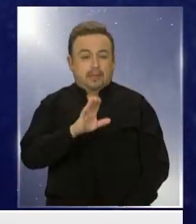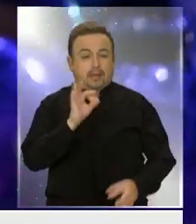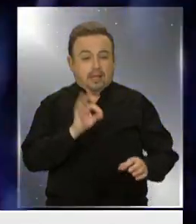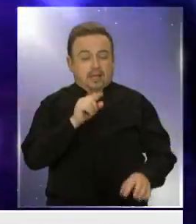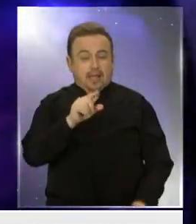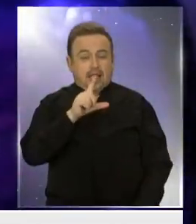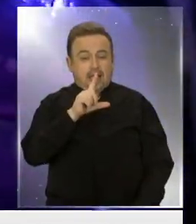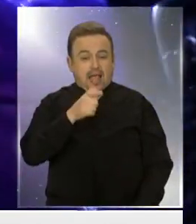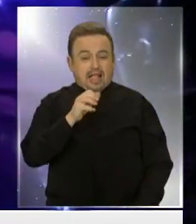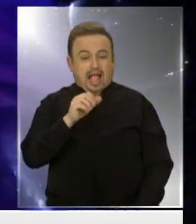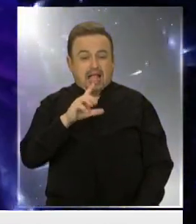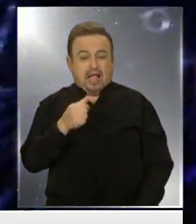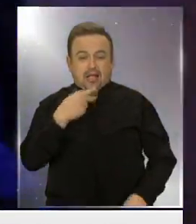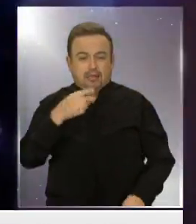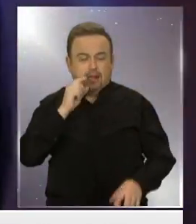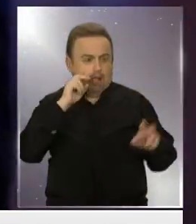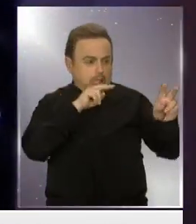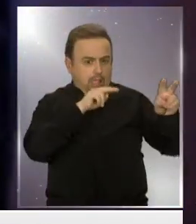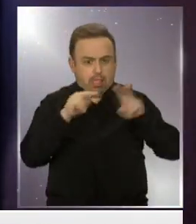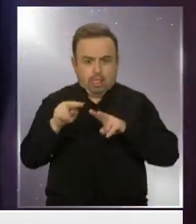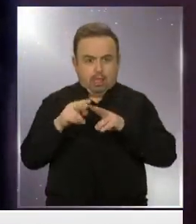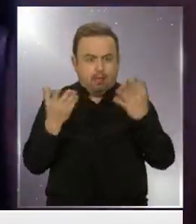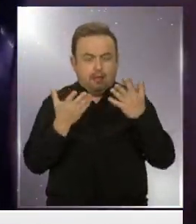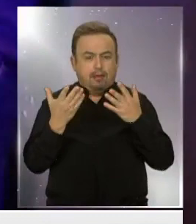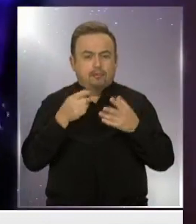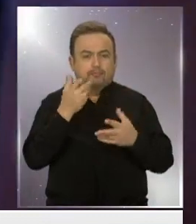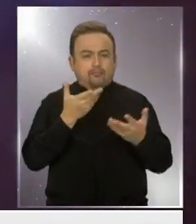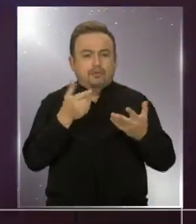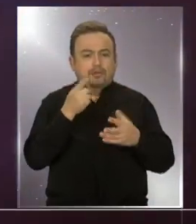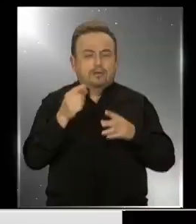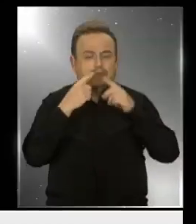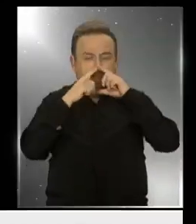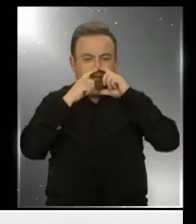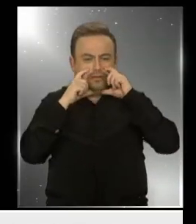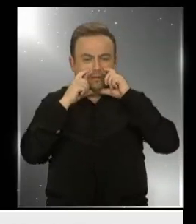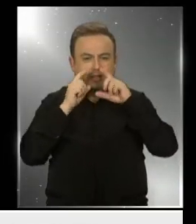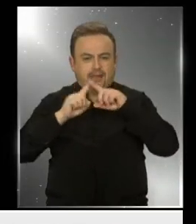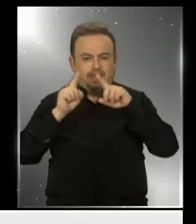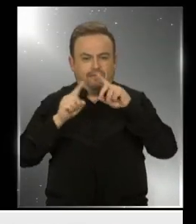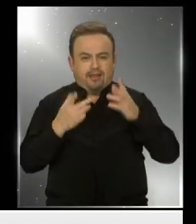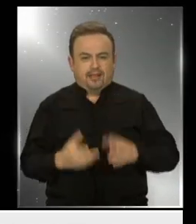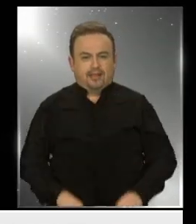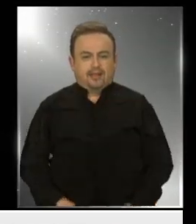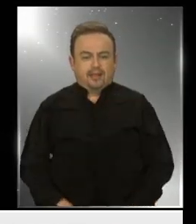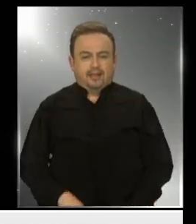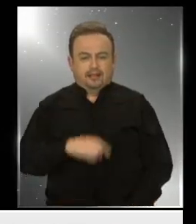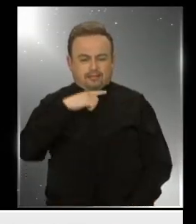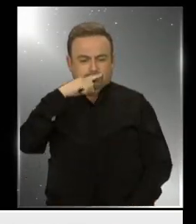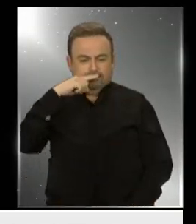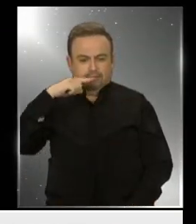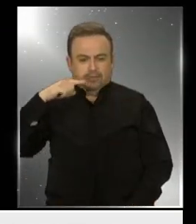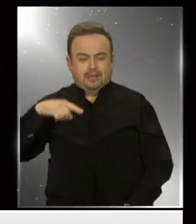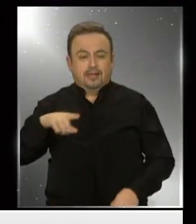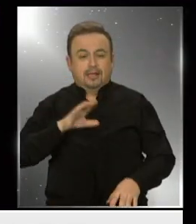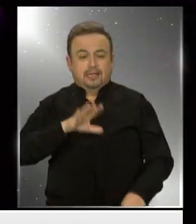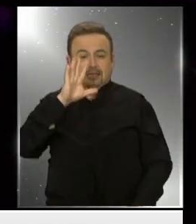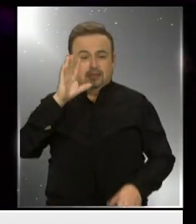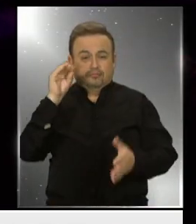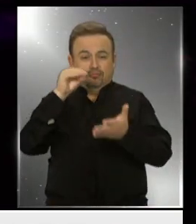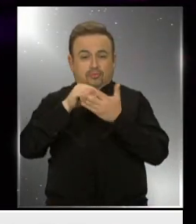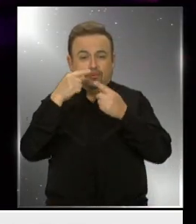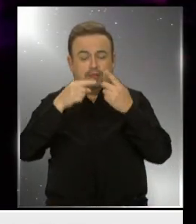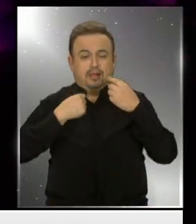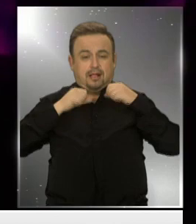Precisamente ella fue quien se robó todas las miradas de los espectadores por sus extravagantes mascarillas y su triunfo en 5